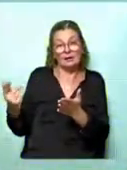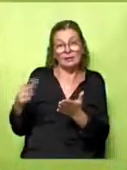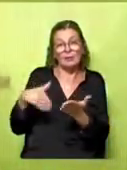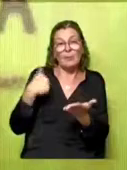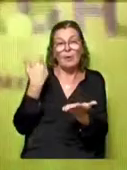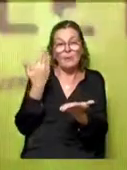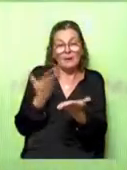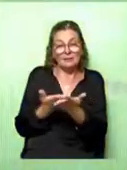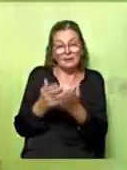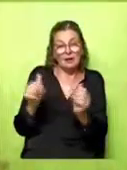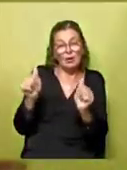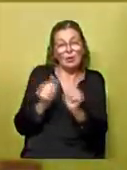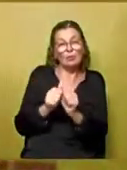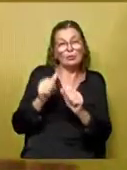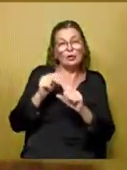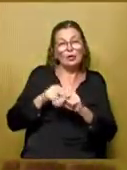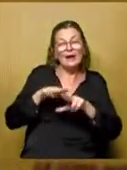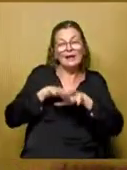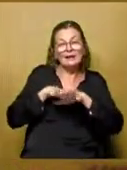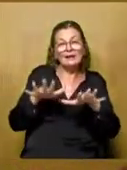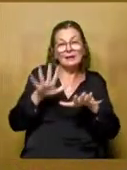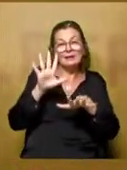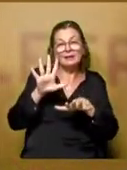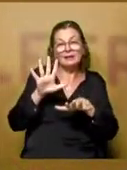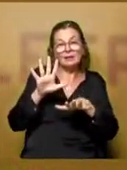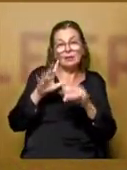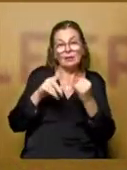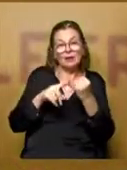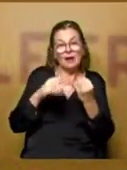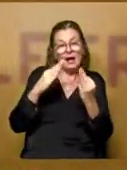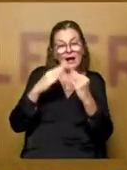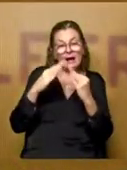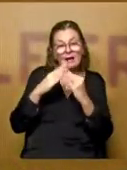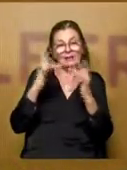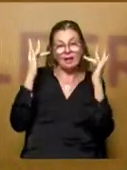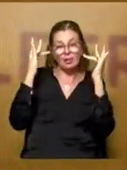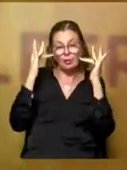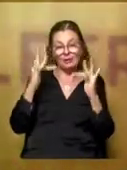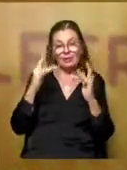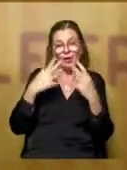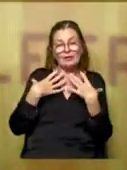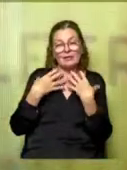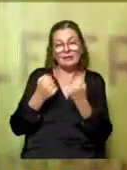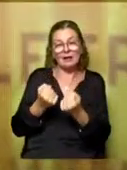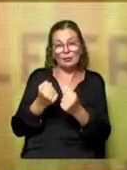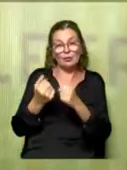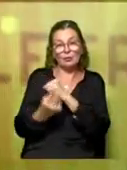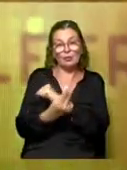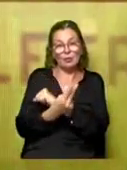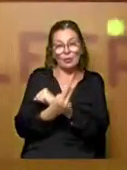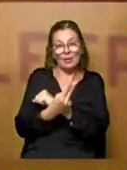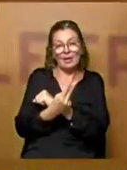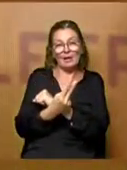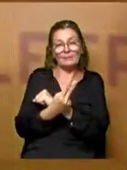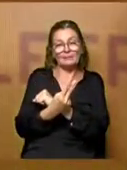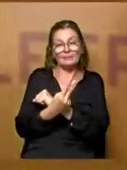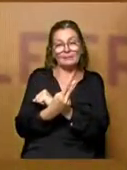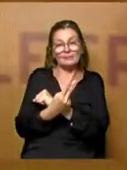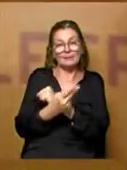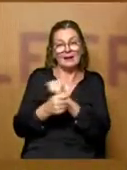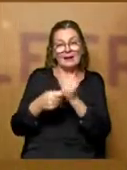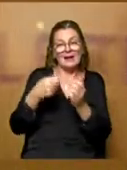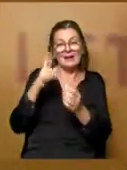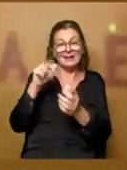planteamos conjunto con la red que son 5 pilares: la vivienda, la educación, la salud, los cuidados y la renta